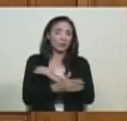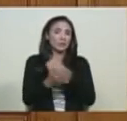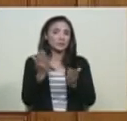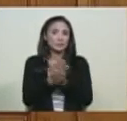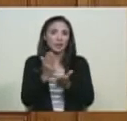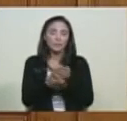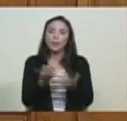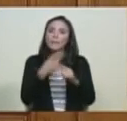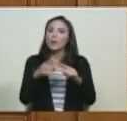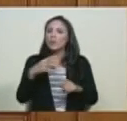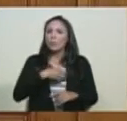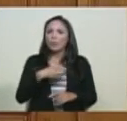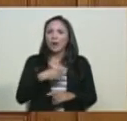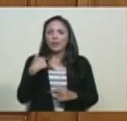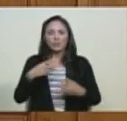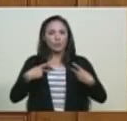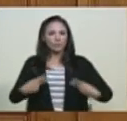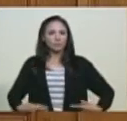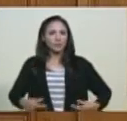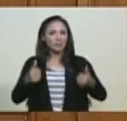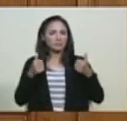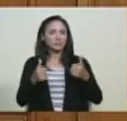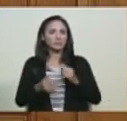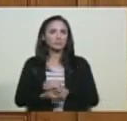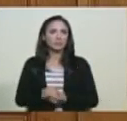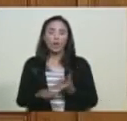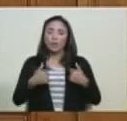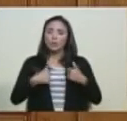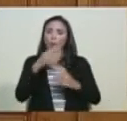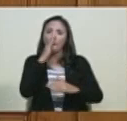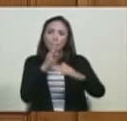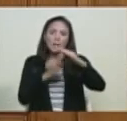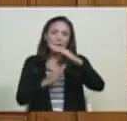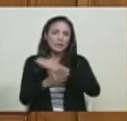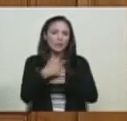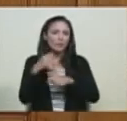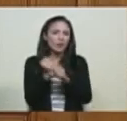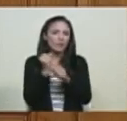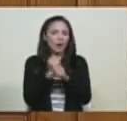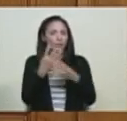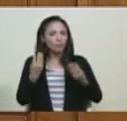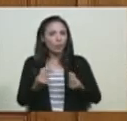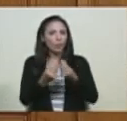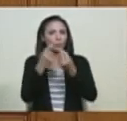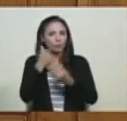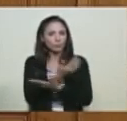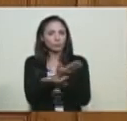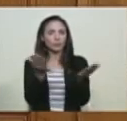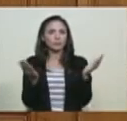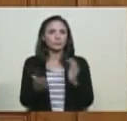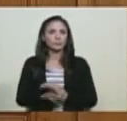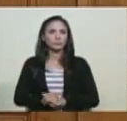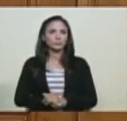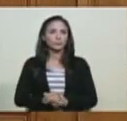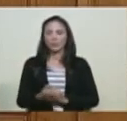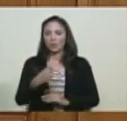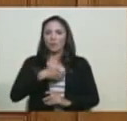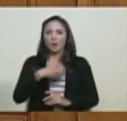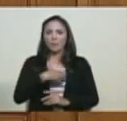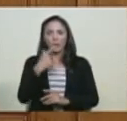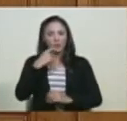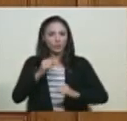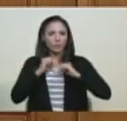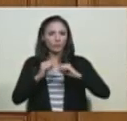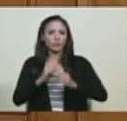Y no han podido. Este humilde obrero ha podido más que ellos. No han podido ni